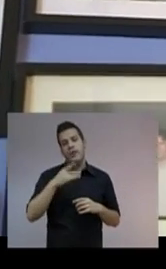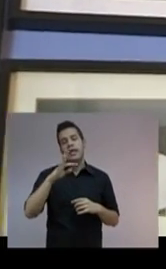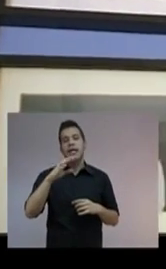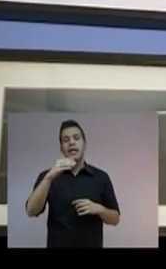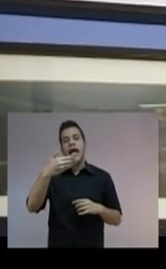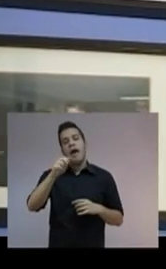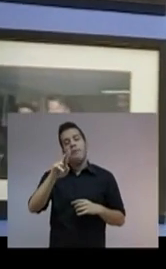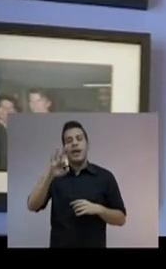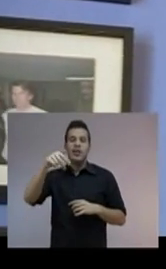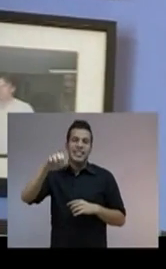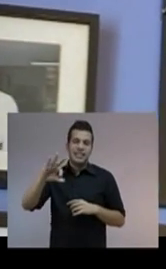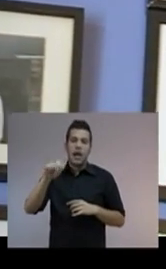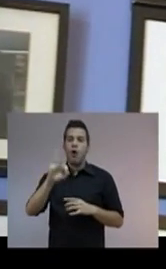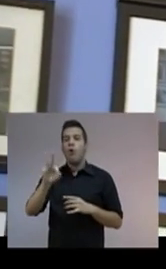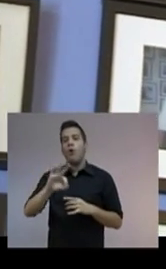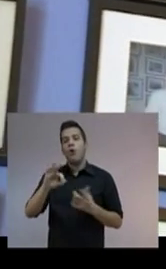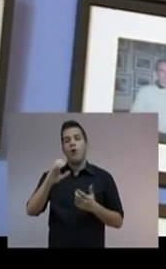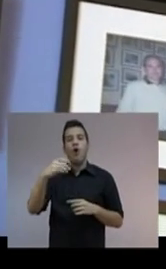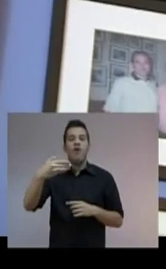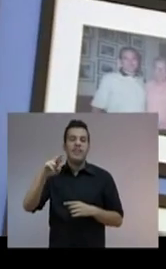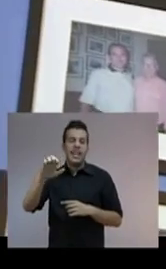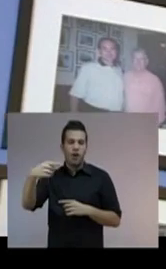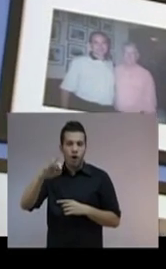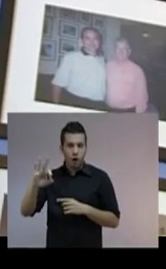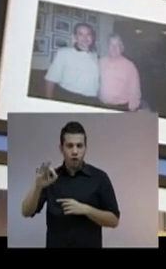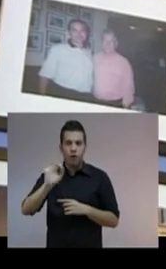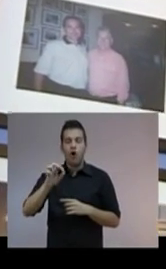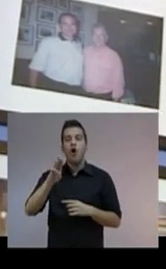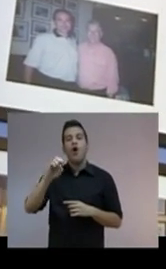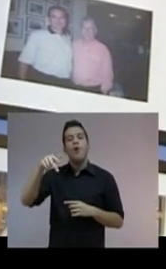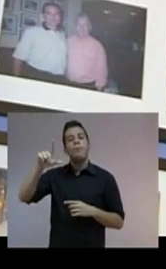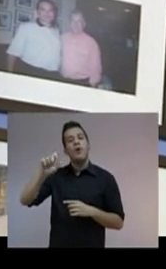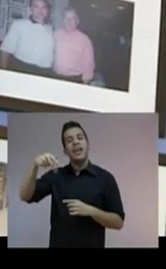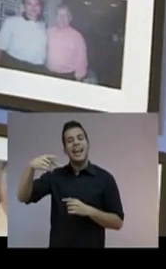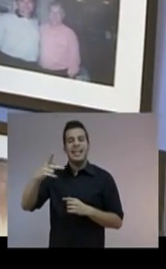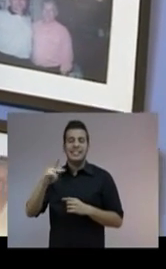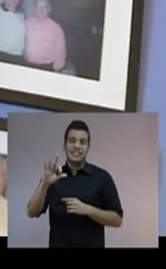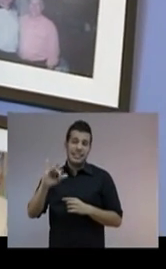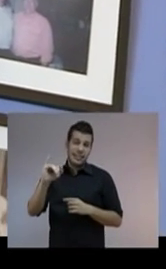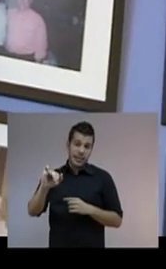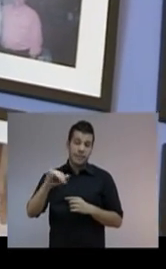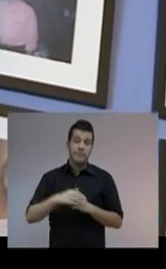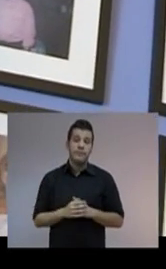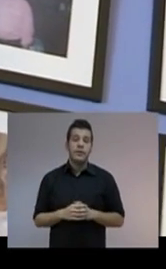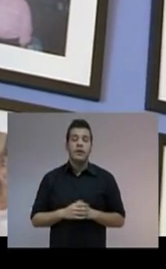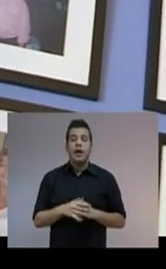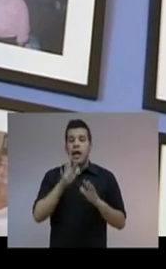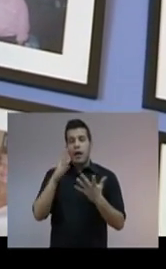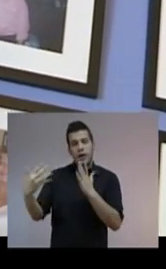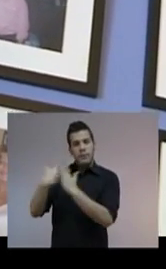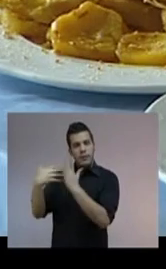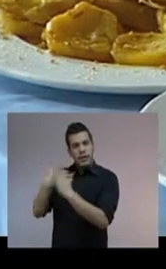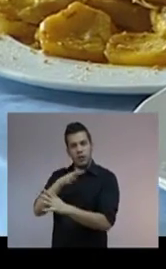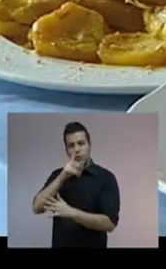García Obregón, o en fin, o Roman Polanski, que este es más antiguo. Juanito, y si te parece me vas explicando, porque creo que